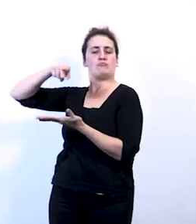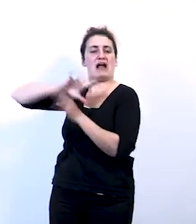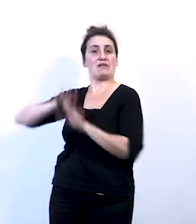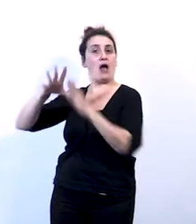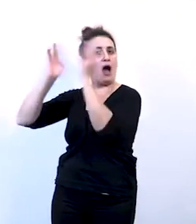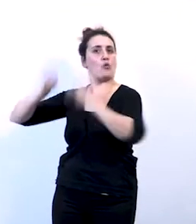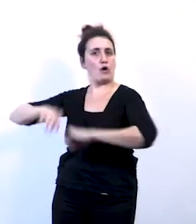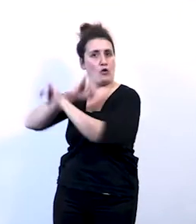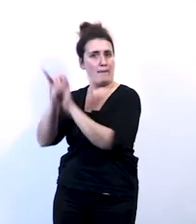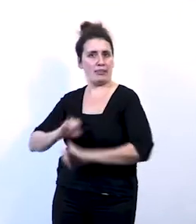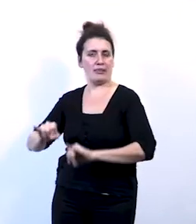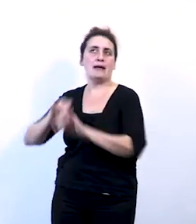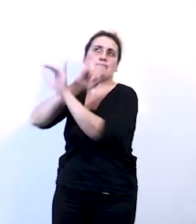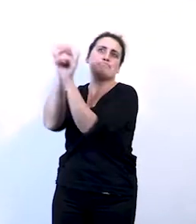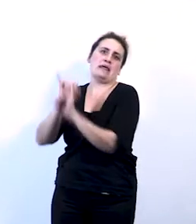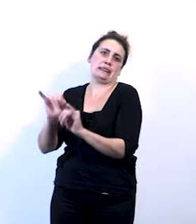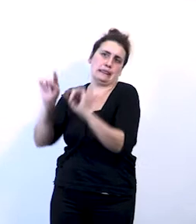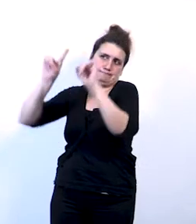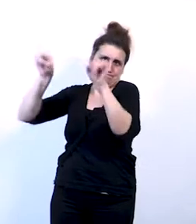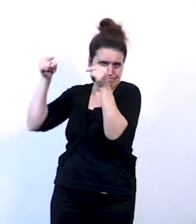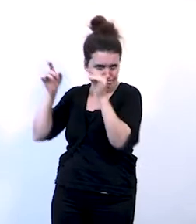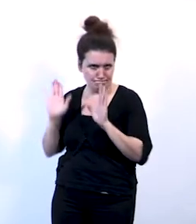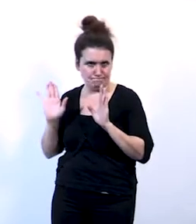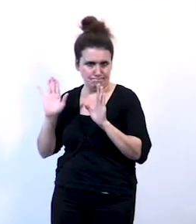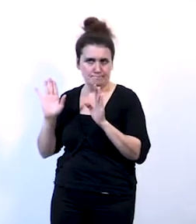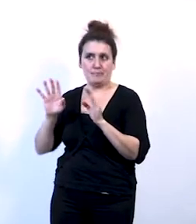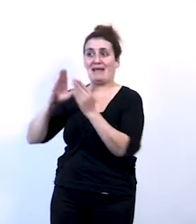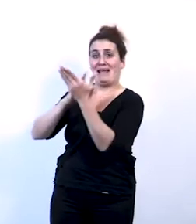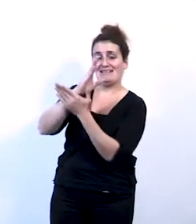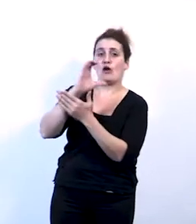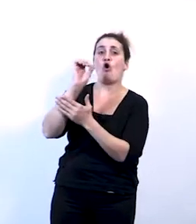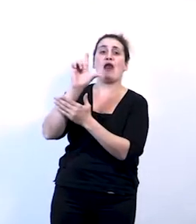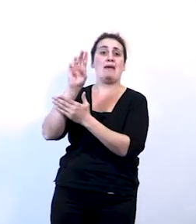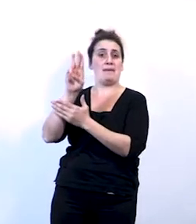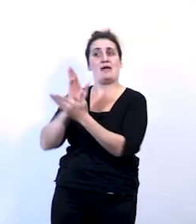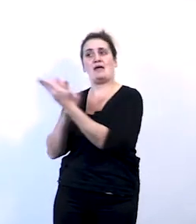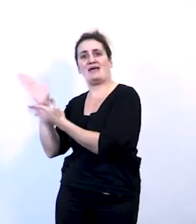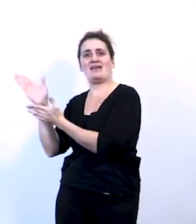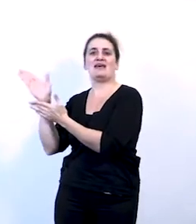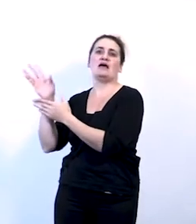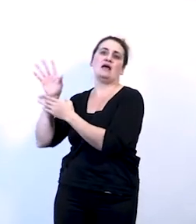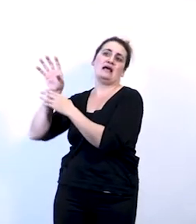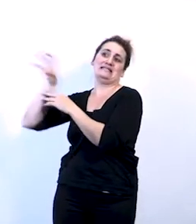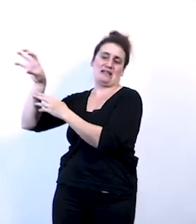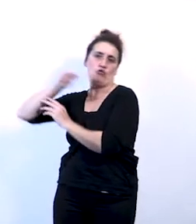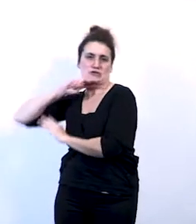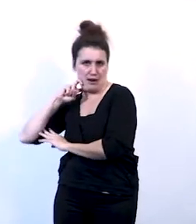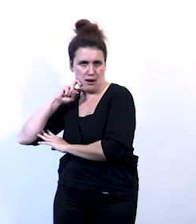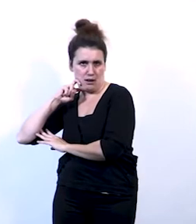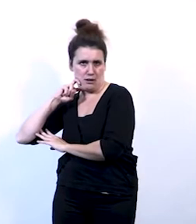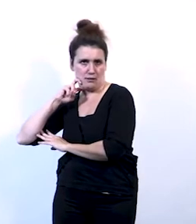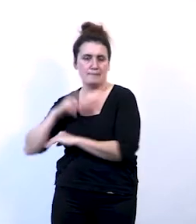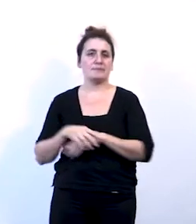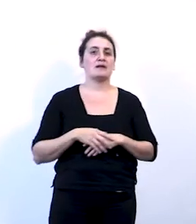de paz, pongo paz entre paréntesis, entre la OLP y el Estado de la Ocupación Israelí.